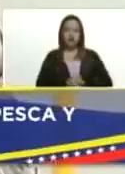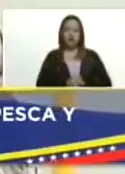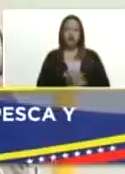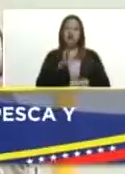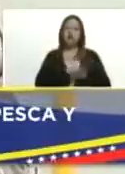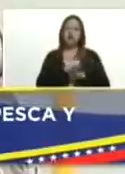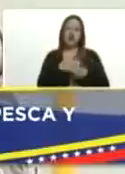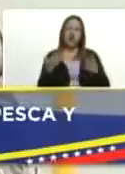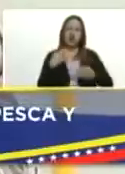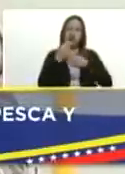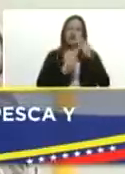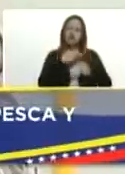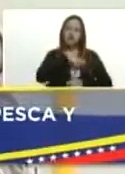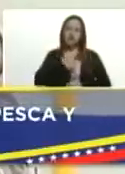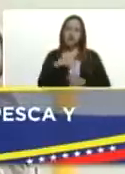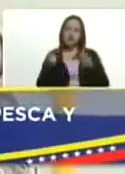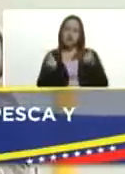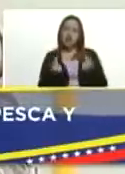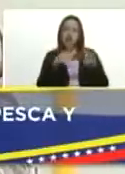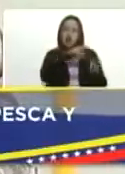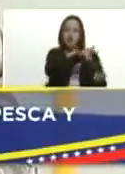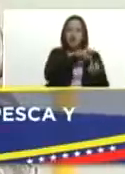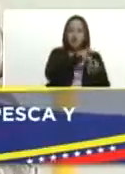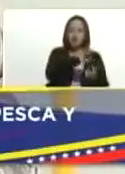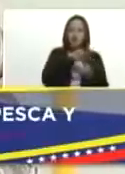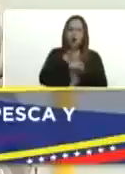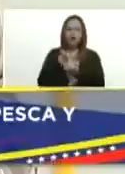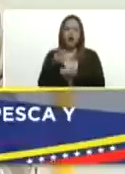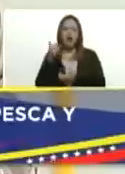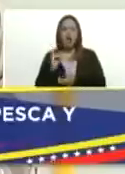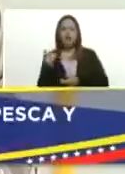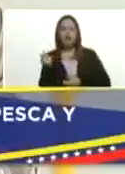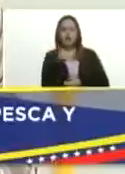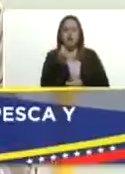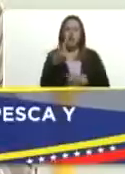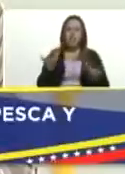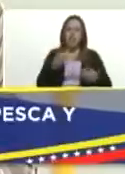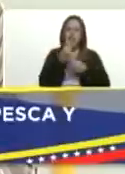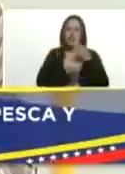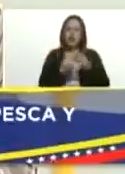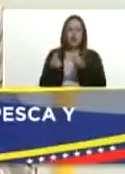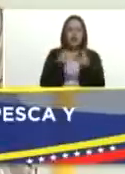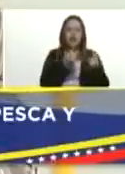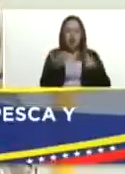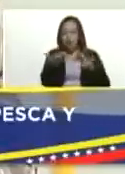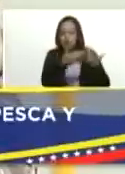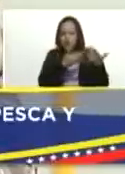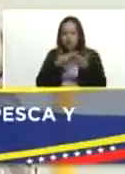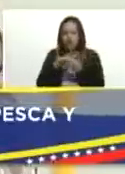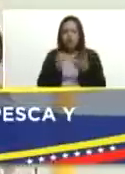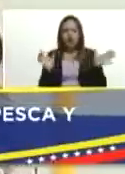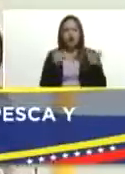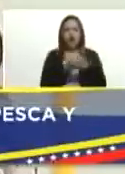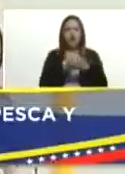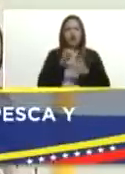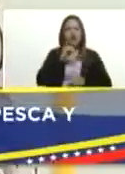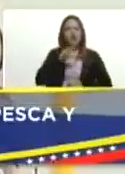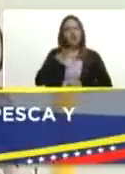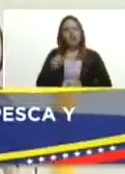¿qué hacemos nosotros con el dinero que se cobra por los impuestos? ¿Qué hacemos con el dinero que recauda el fisco?